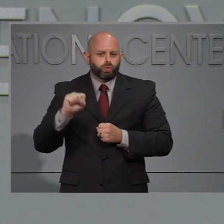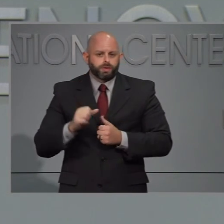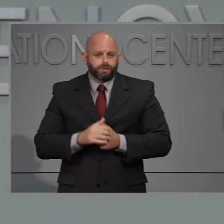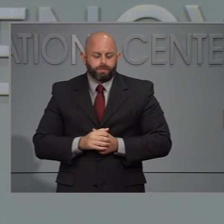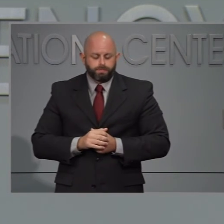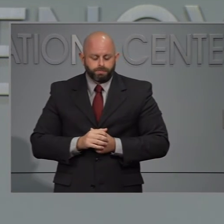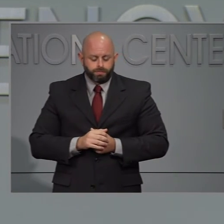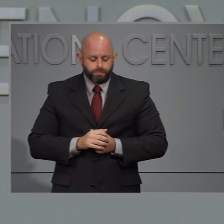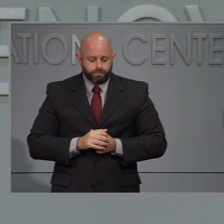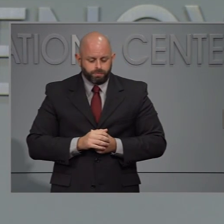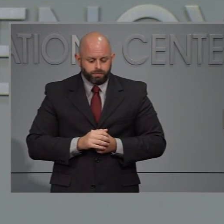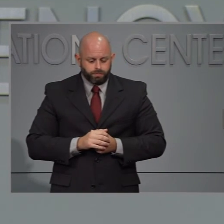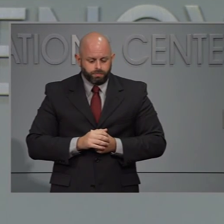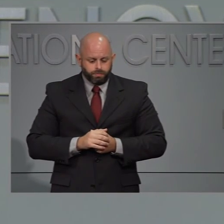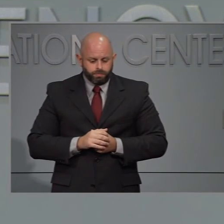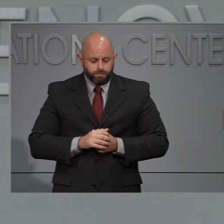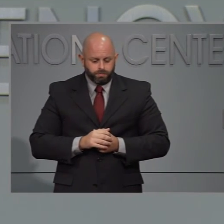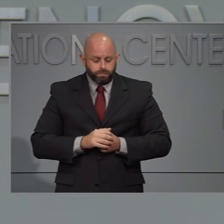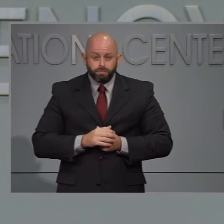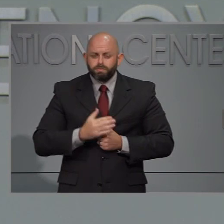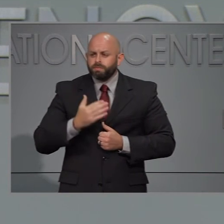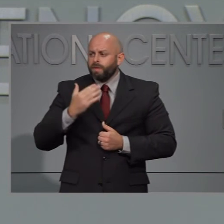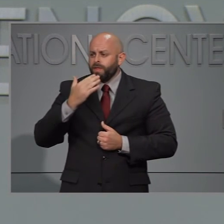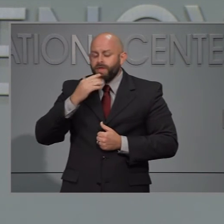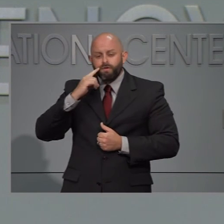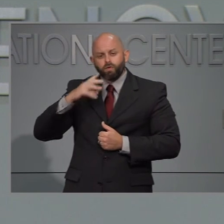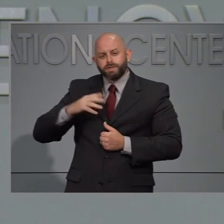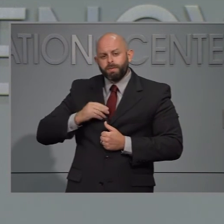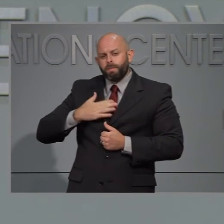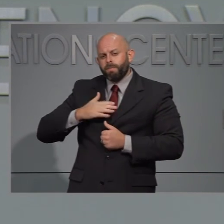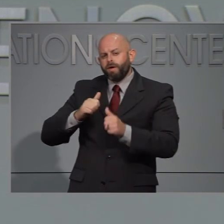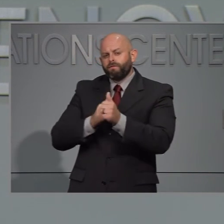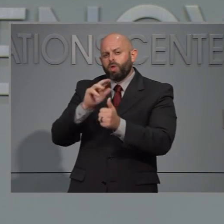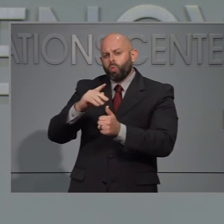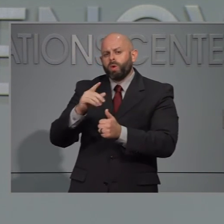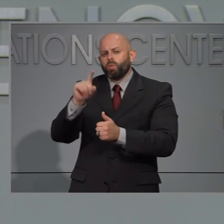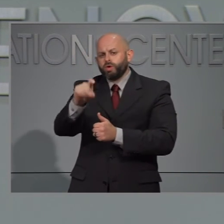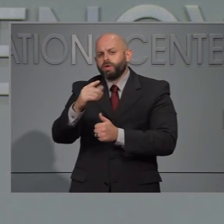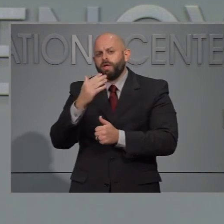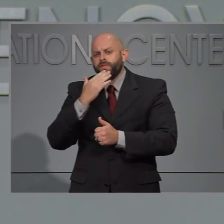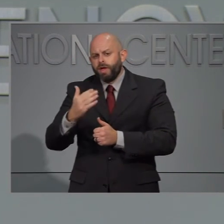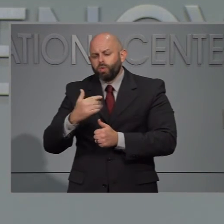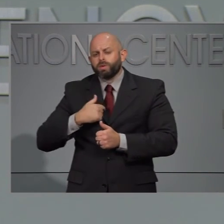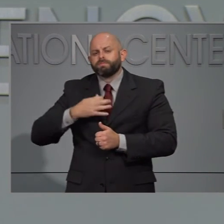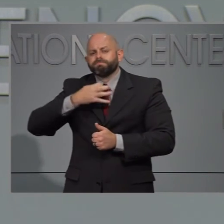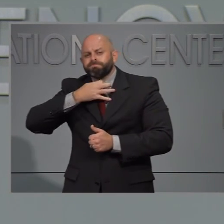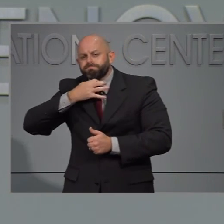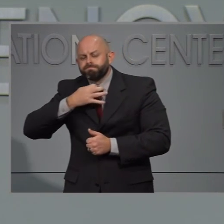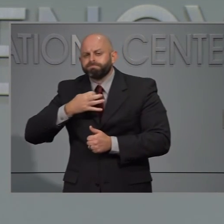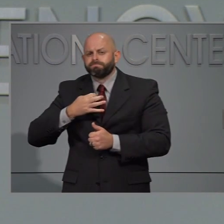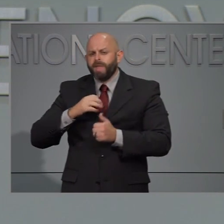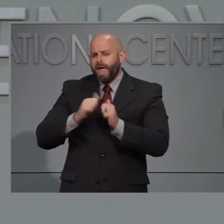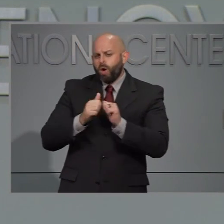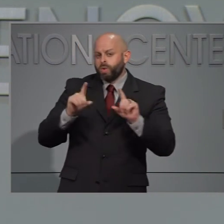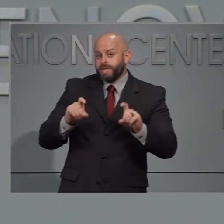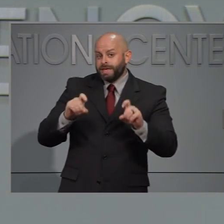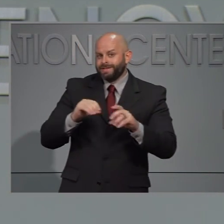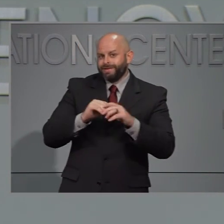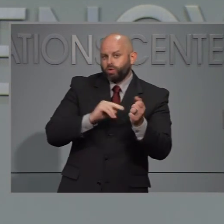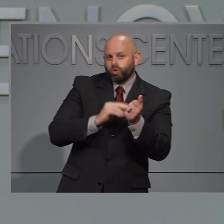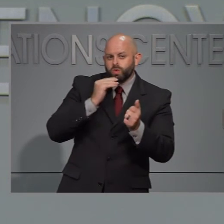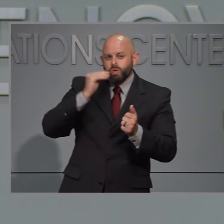Gracias por aceptar mi pregunta de seguimiento. Entonces, mi pregunta es de cómo estamos haciendo respecto a las pruebas en